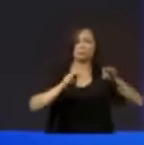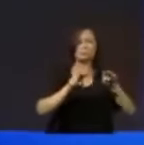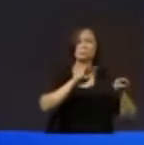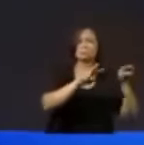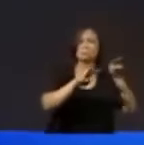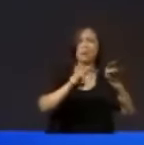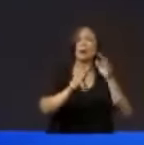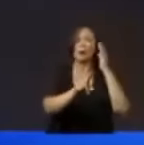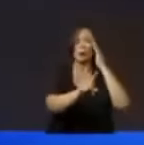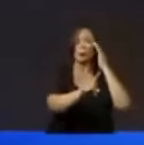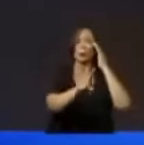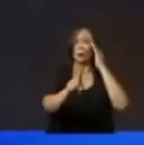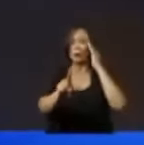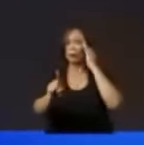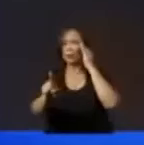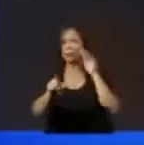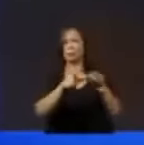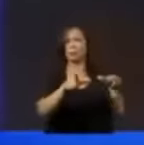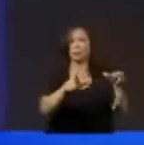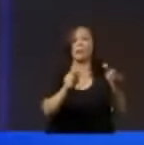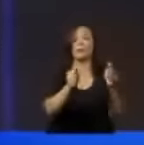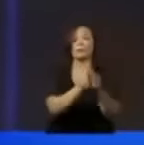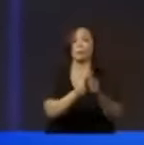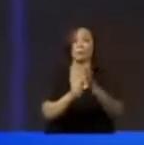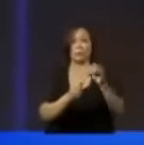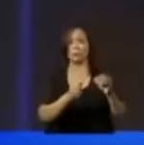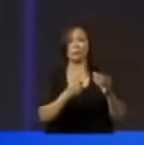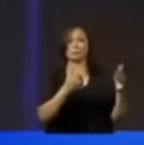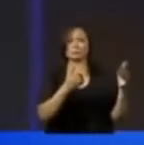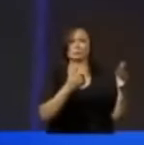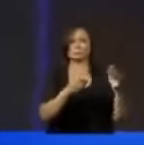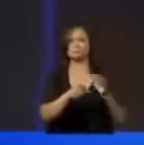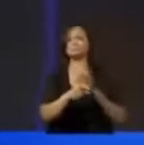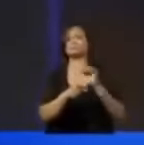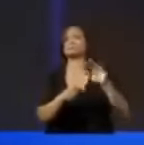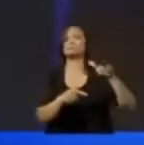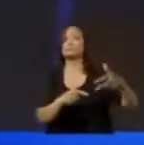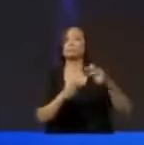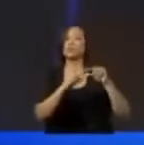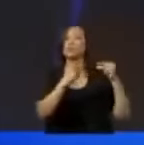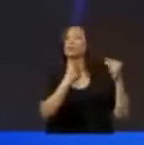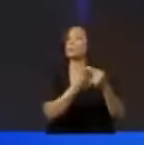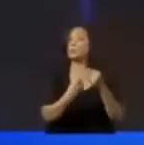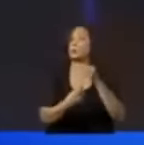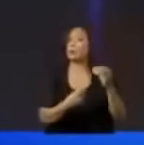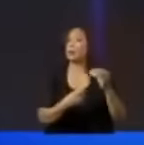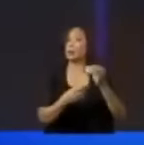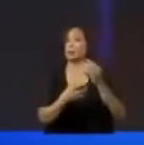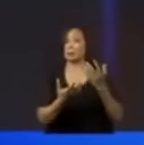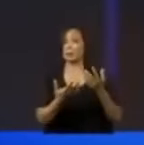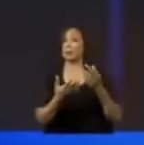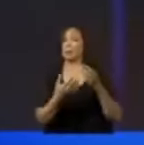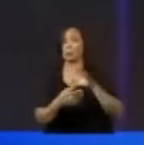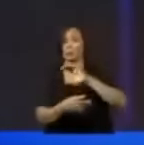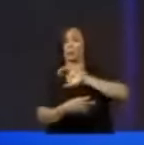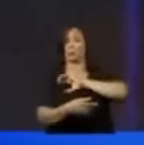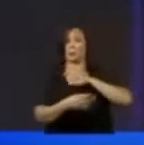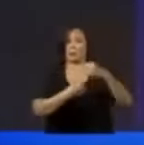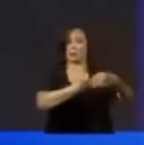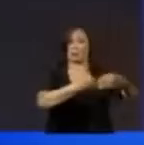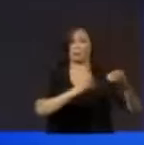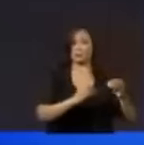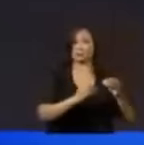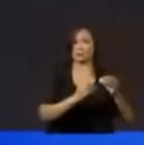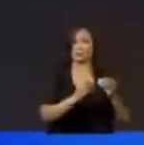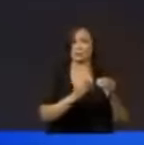motorizadas que conozcan además el lugar junto con las de proximidad. Y un tercer anillo compuesto por un destacamento